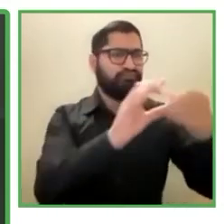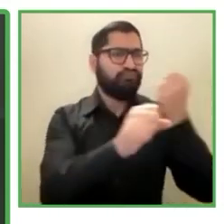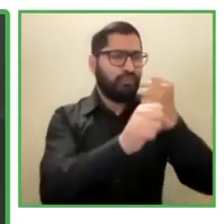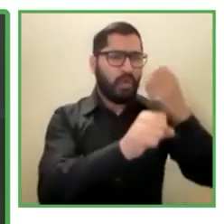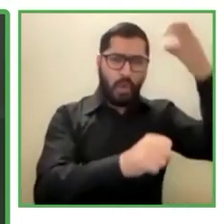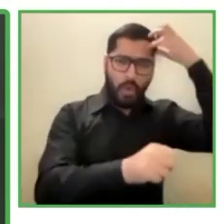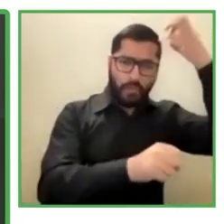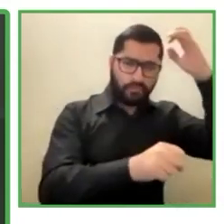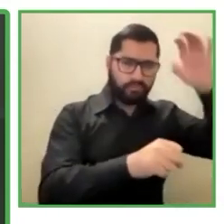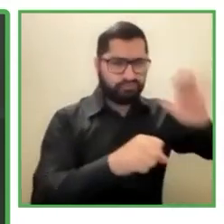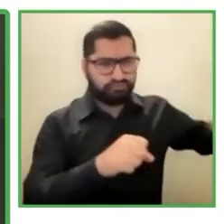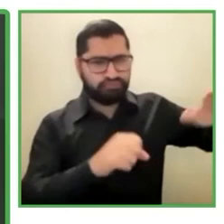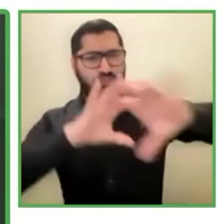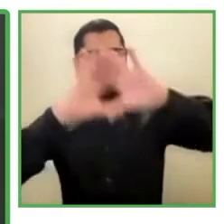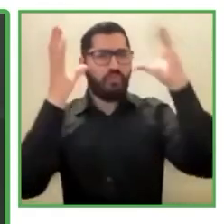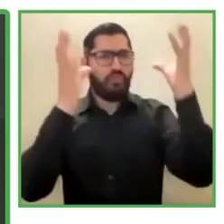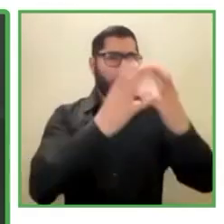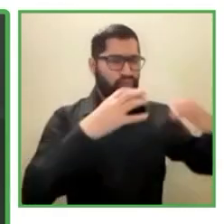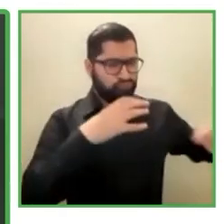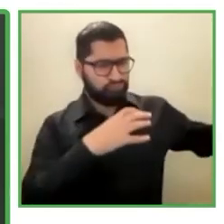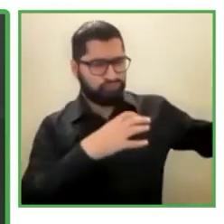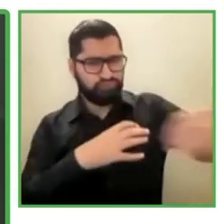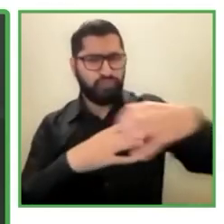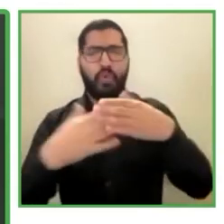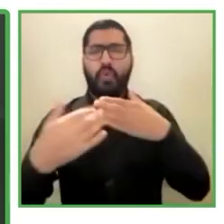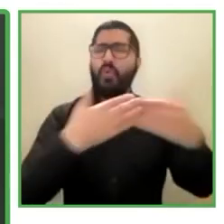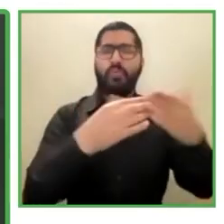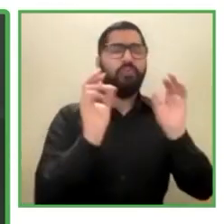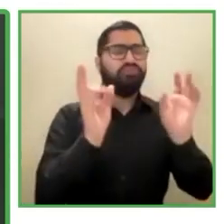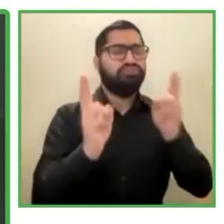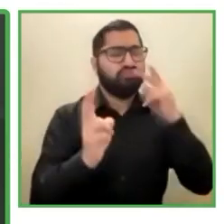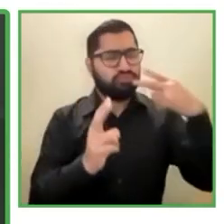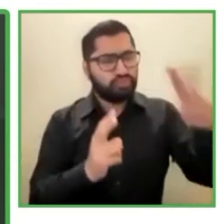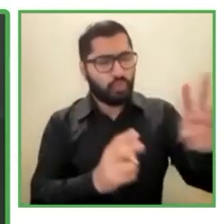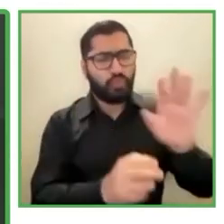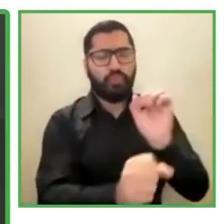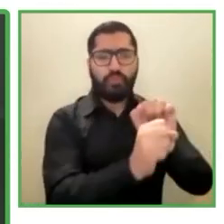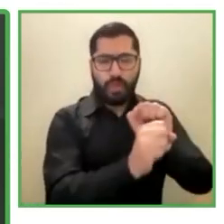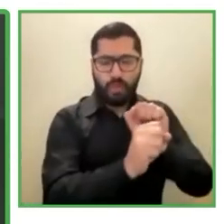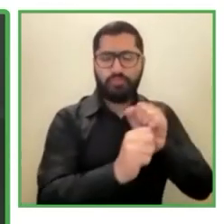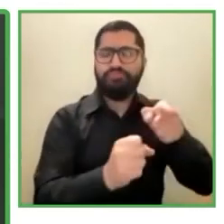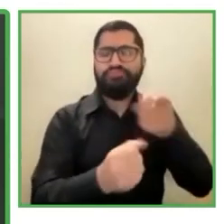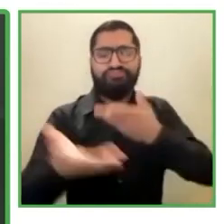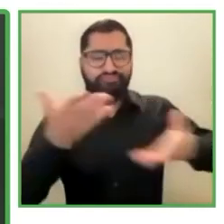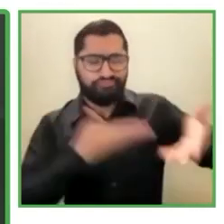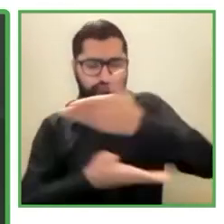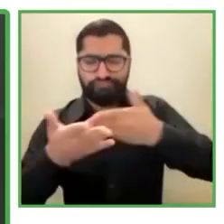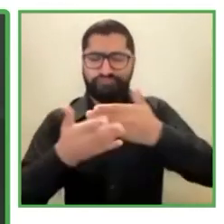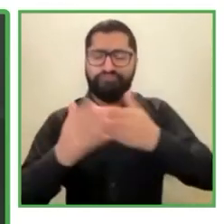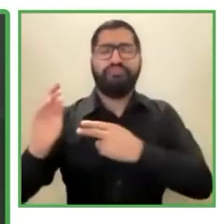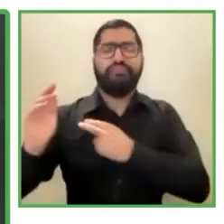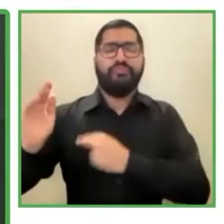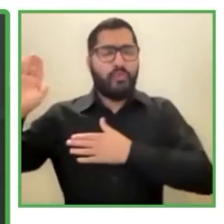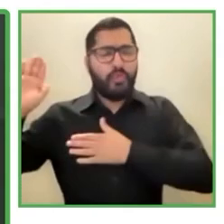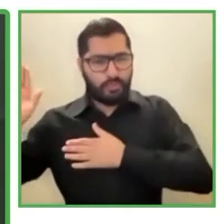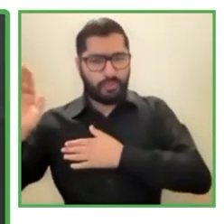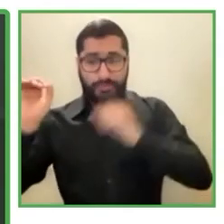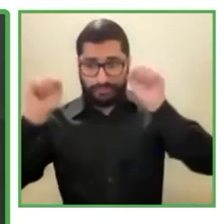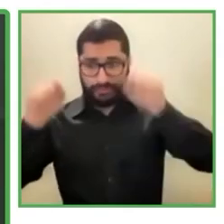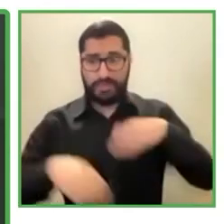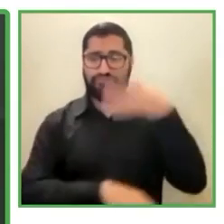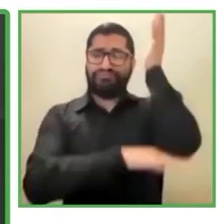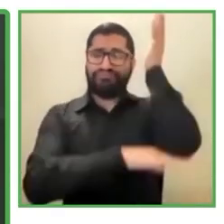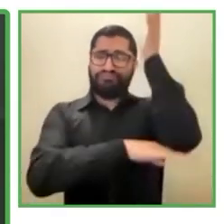están comprometidos en dialogar y discutir, como propone esta conferencia, los modelos más innovadores